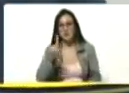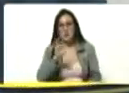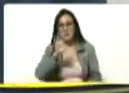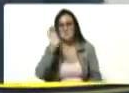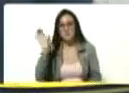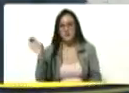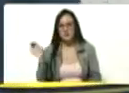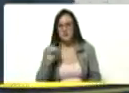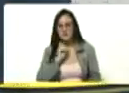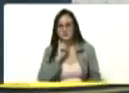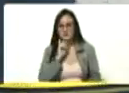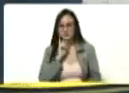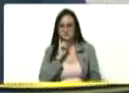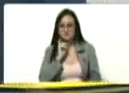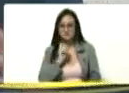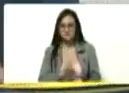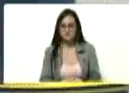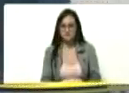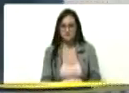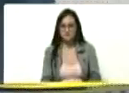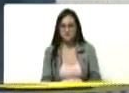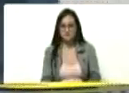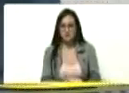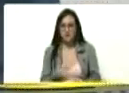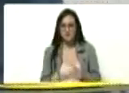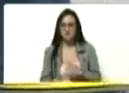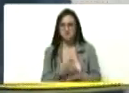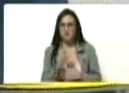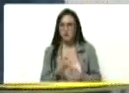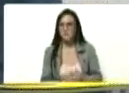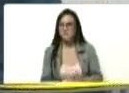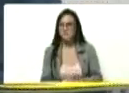países que aparecen como